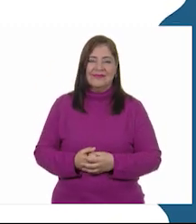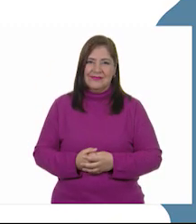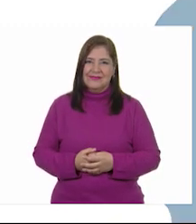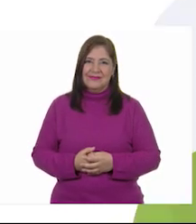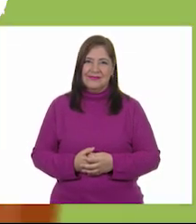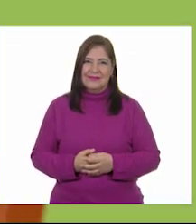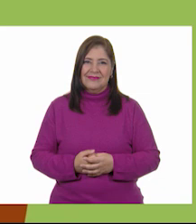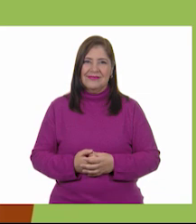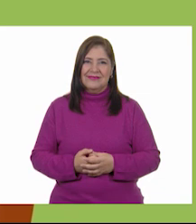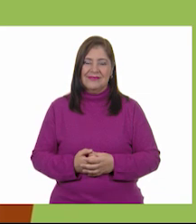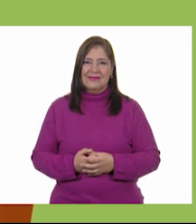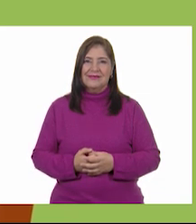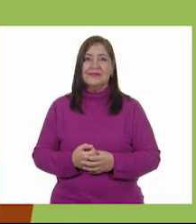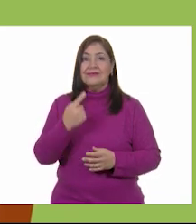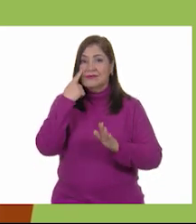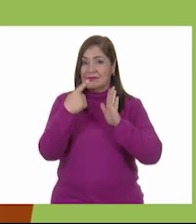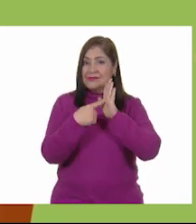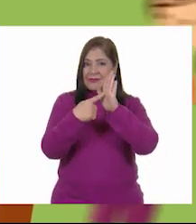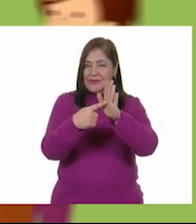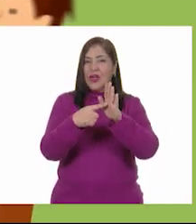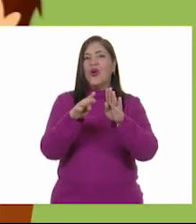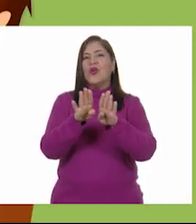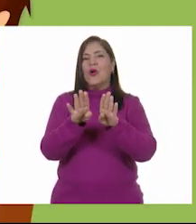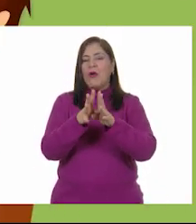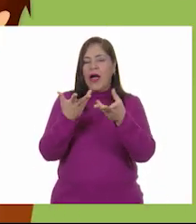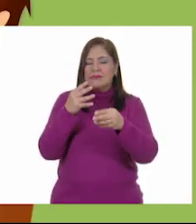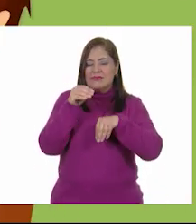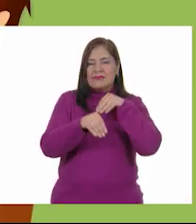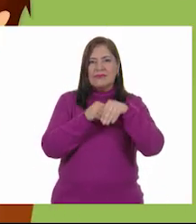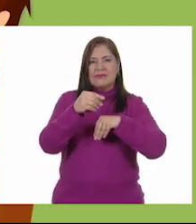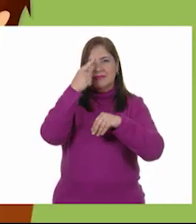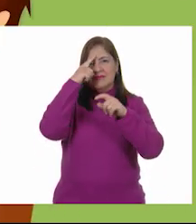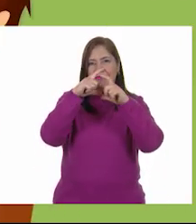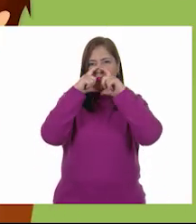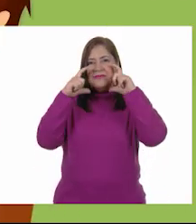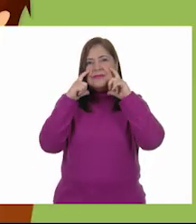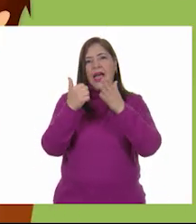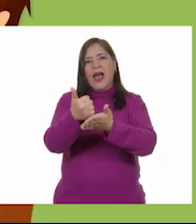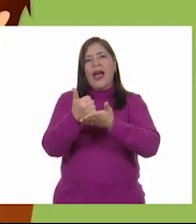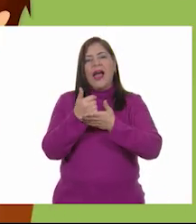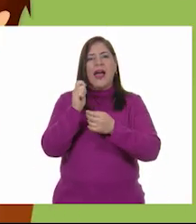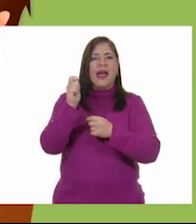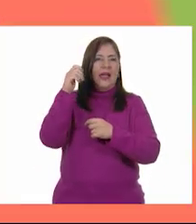aprendeencasa.sep.gov.mx. Te enseñaremos cómo armar un cubrebocas con ayuda de un adulto.